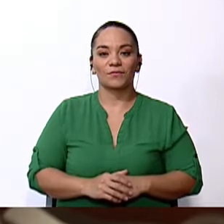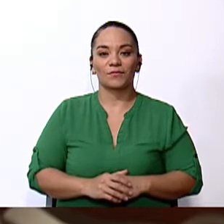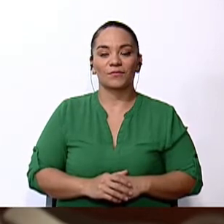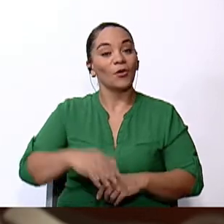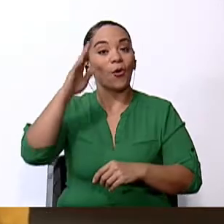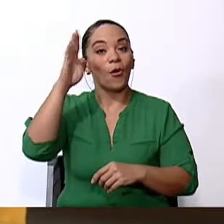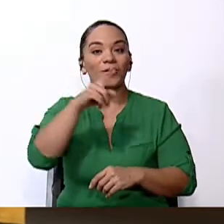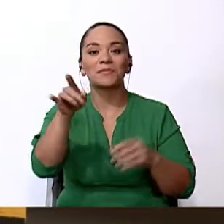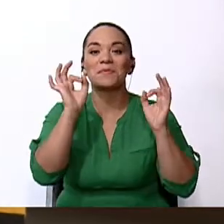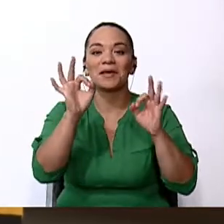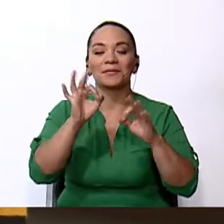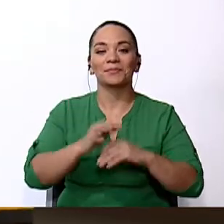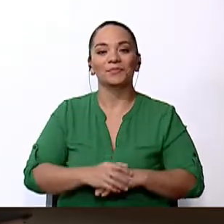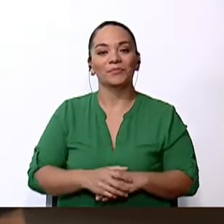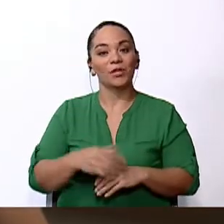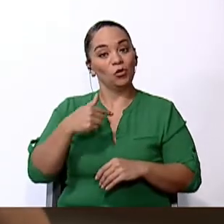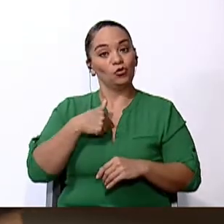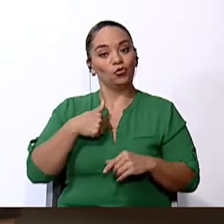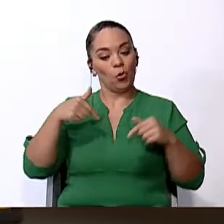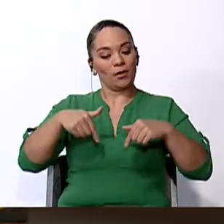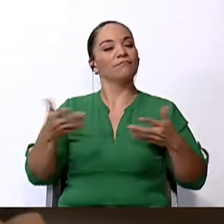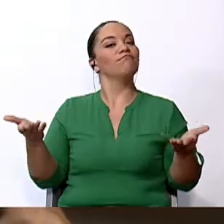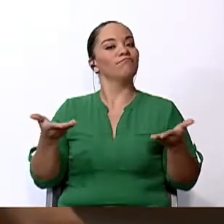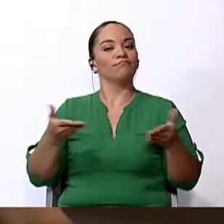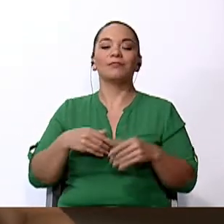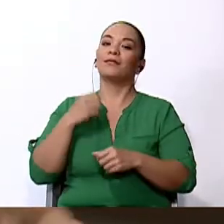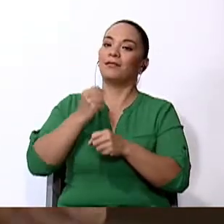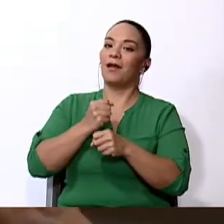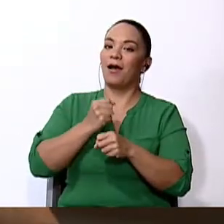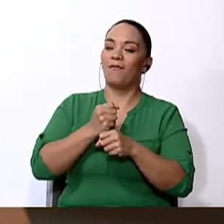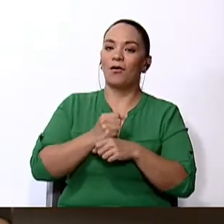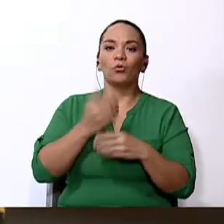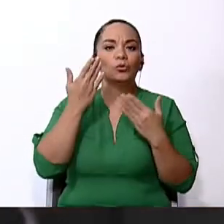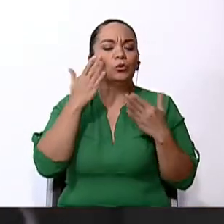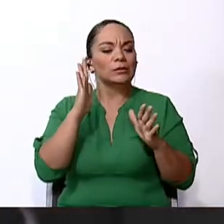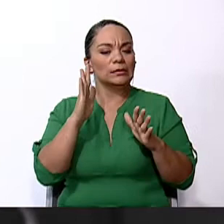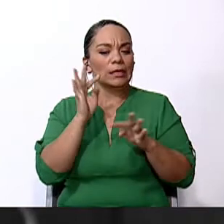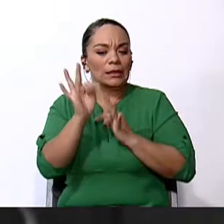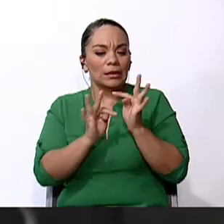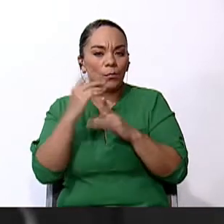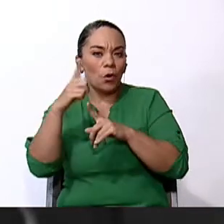Hola, ¿cómo están? Acá estoy haciendo un trabajo, pero no sé qué tipo de letra usar,